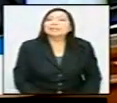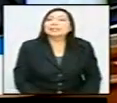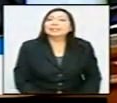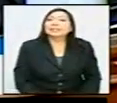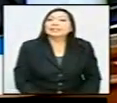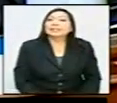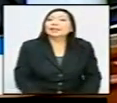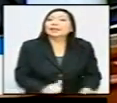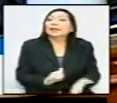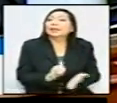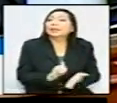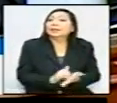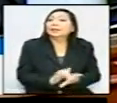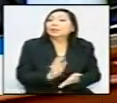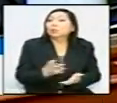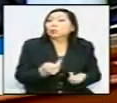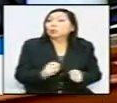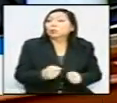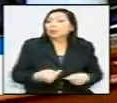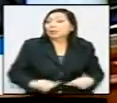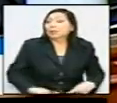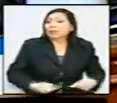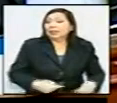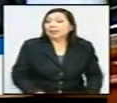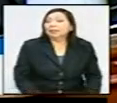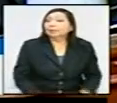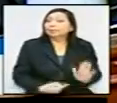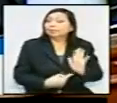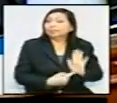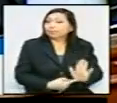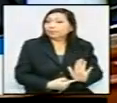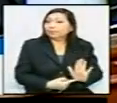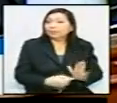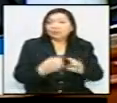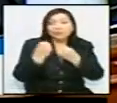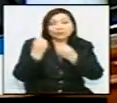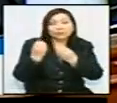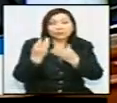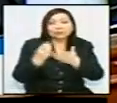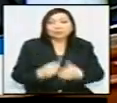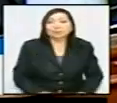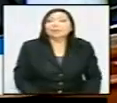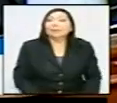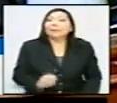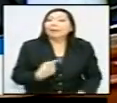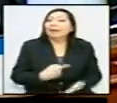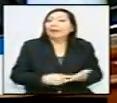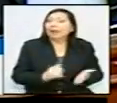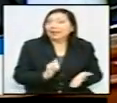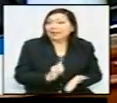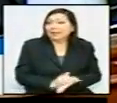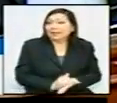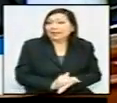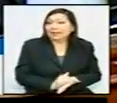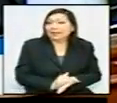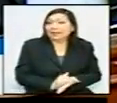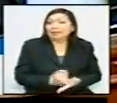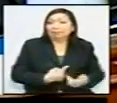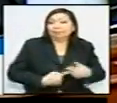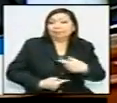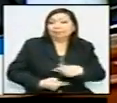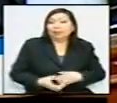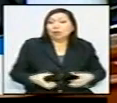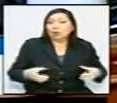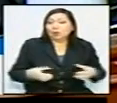sentido de que suspenda el debate del presente informe con la finalidad de que retorne